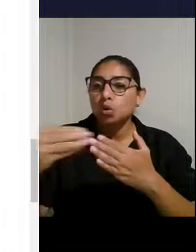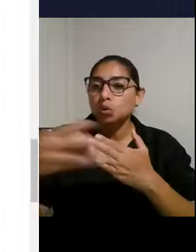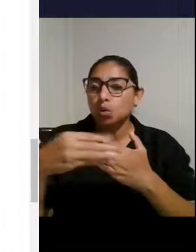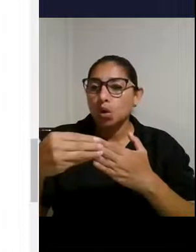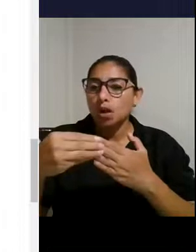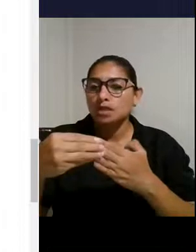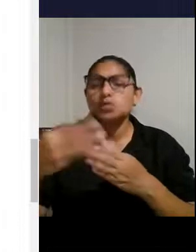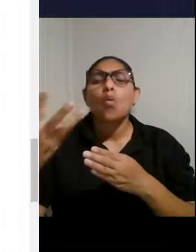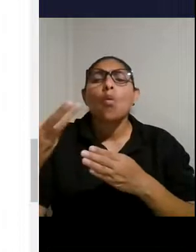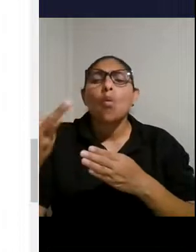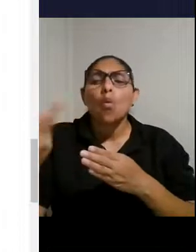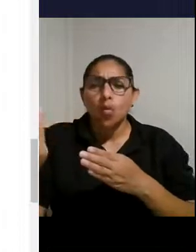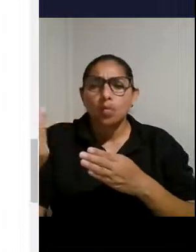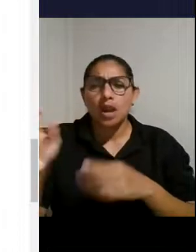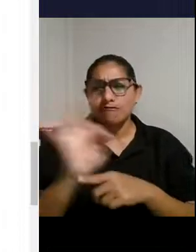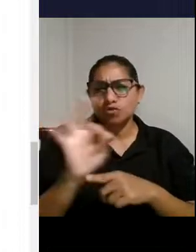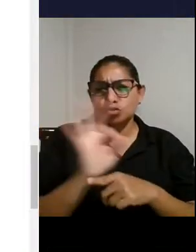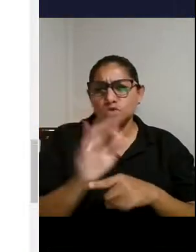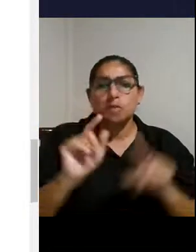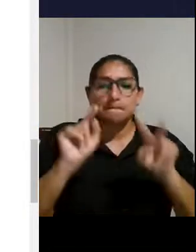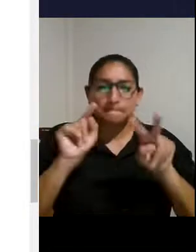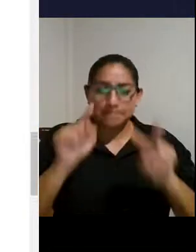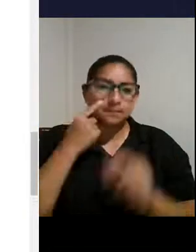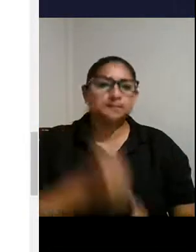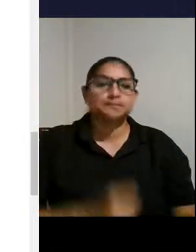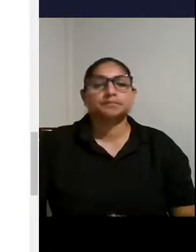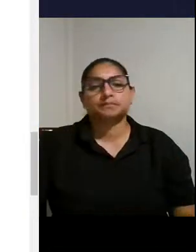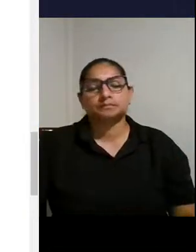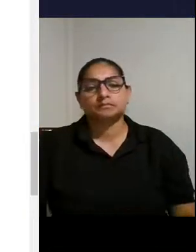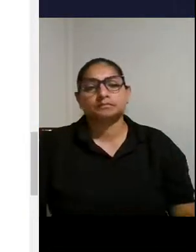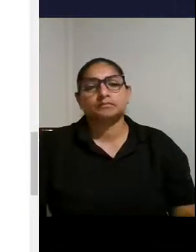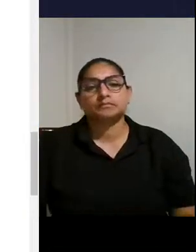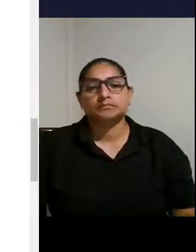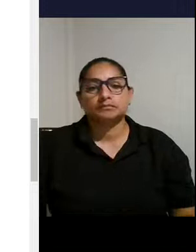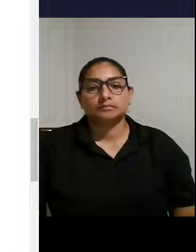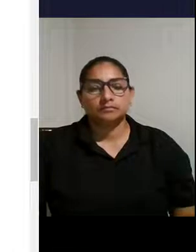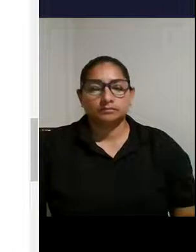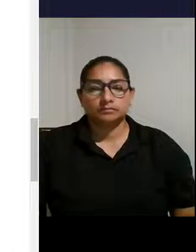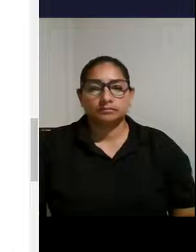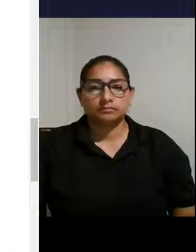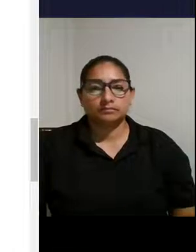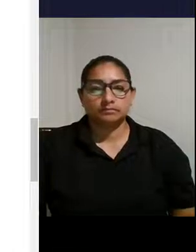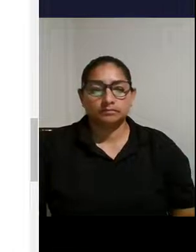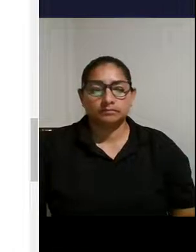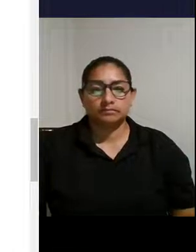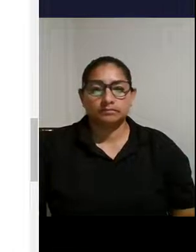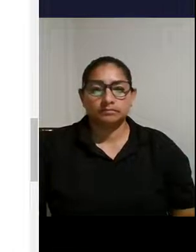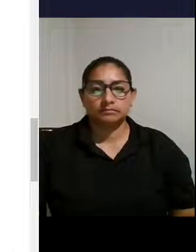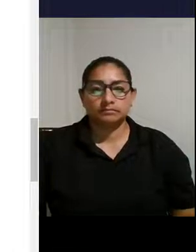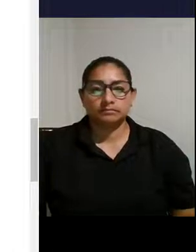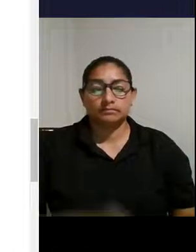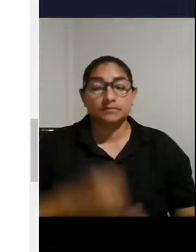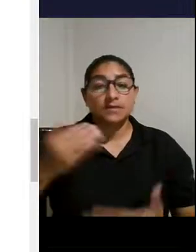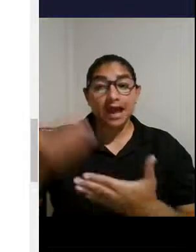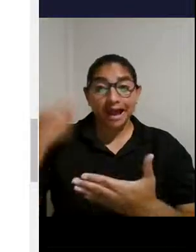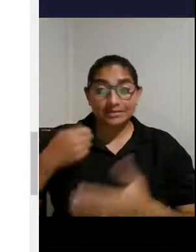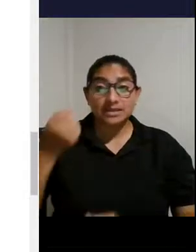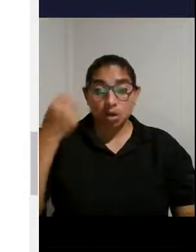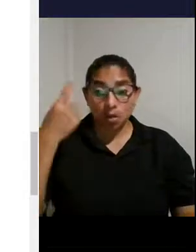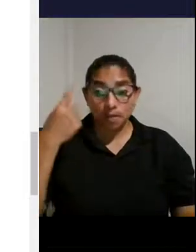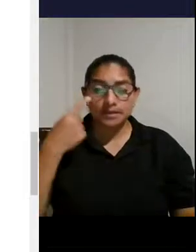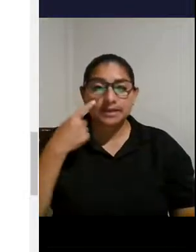a calcular la función de ingreso. Ok, antes de comprender esto de acá,